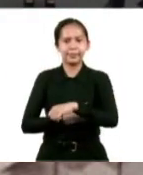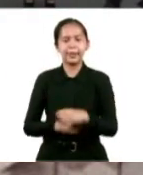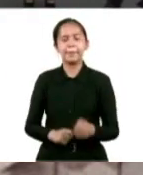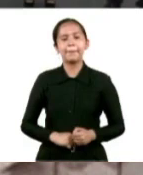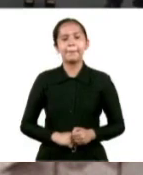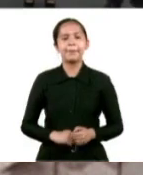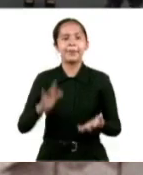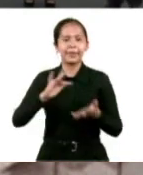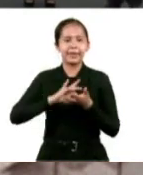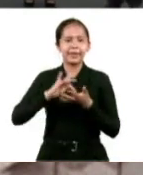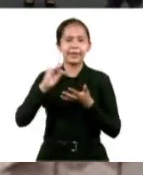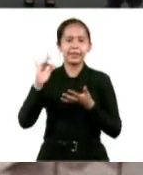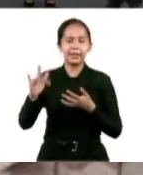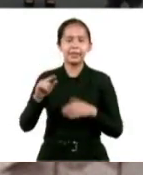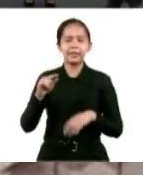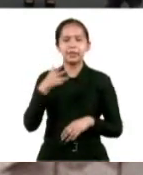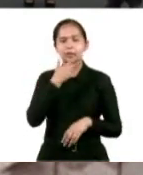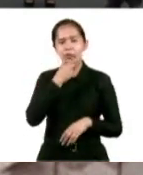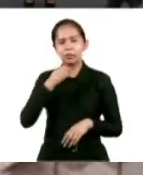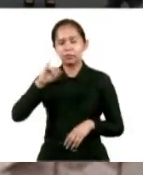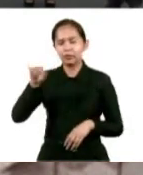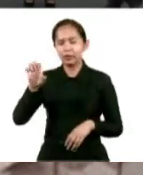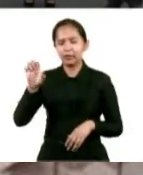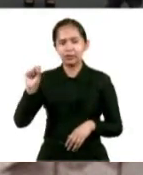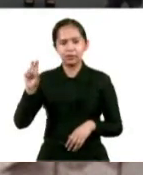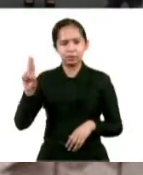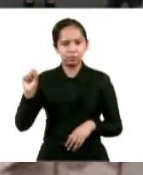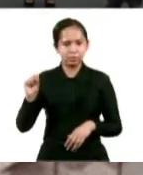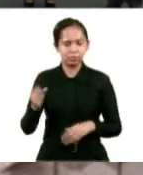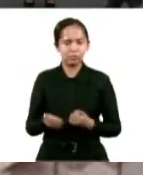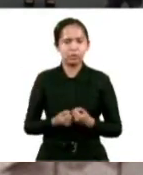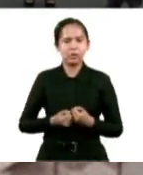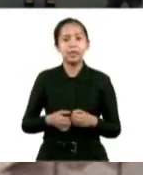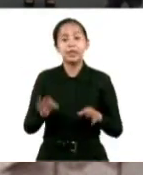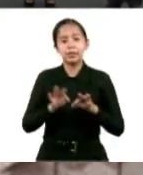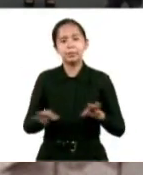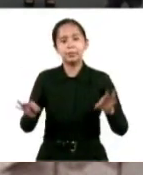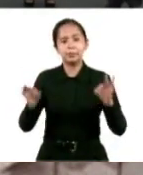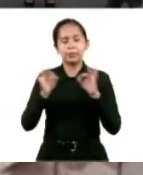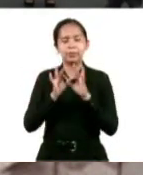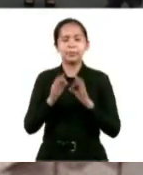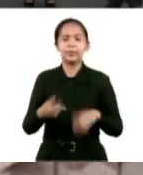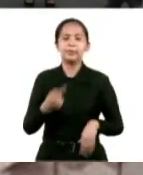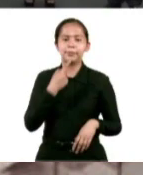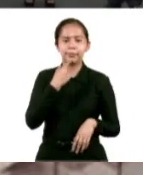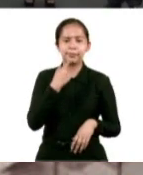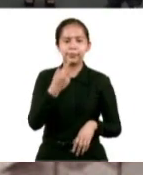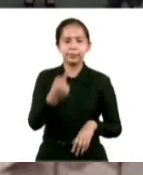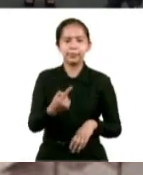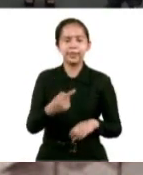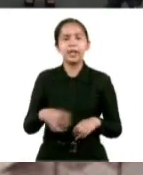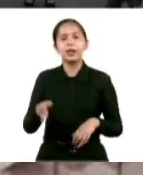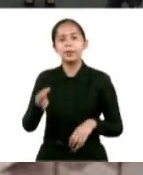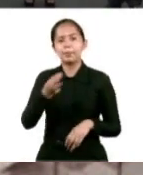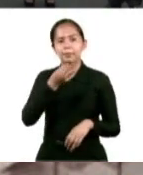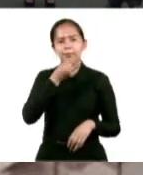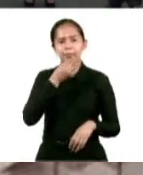la explicación del secretario de Obras, Jesús Esteban Medina. Y es importante comentar que en cuestión de minutos se